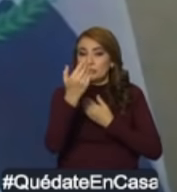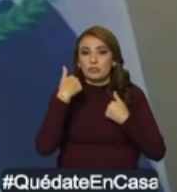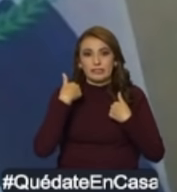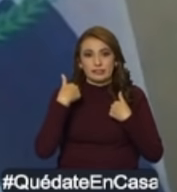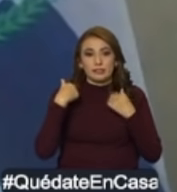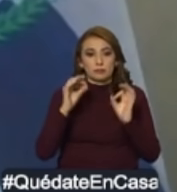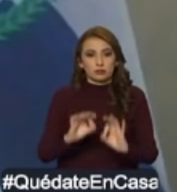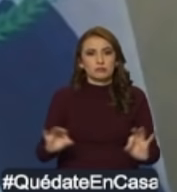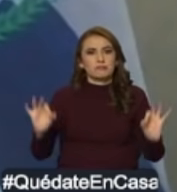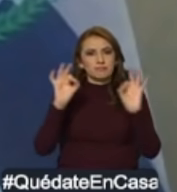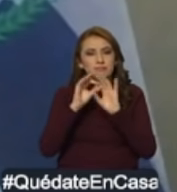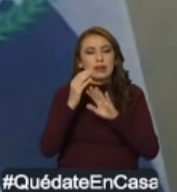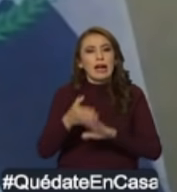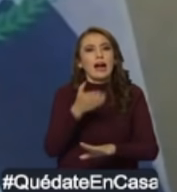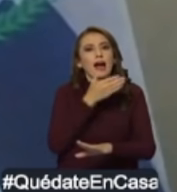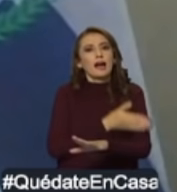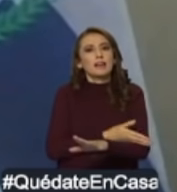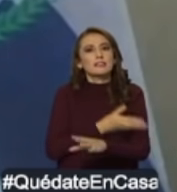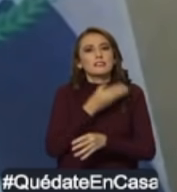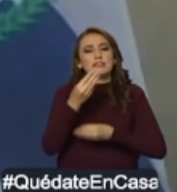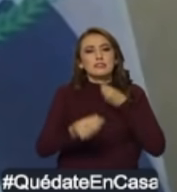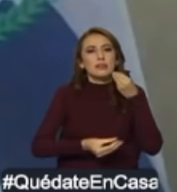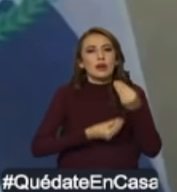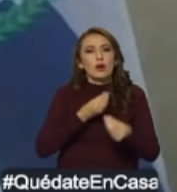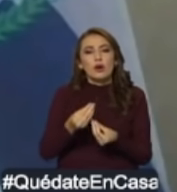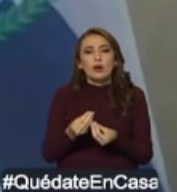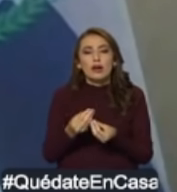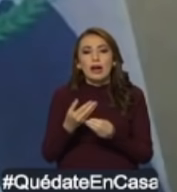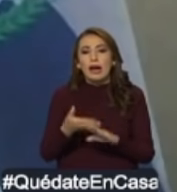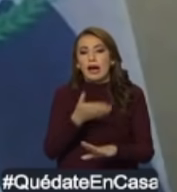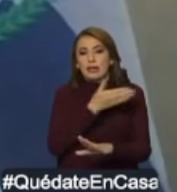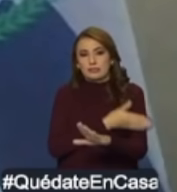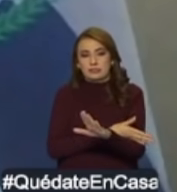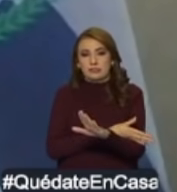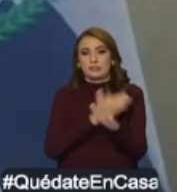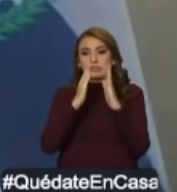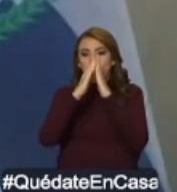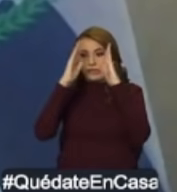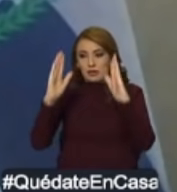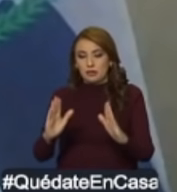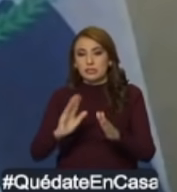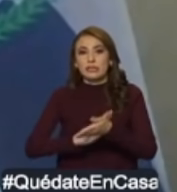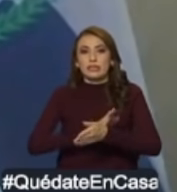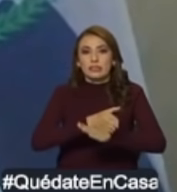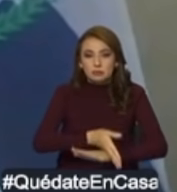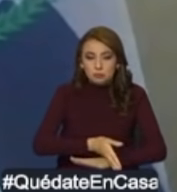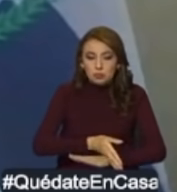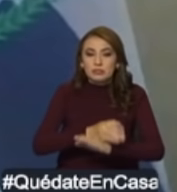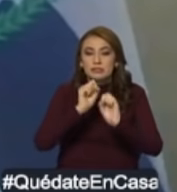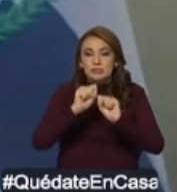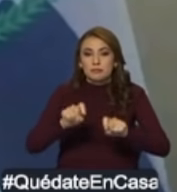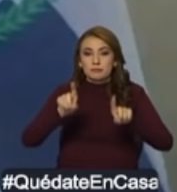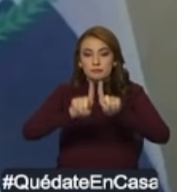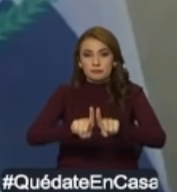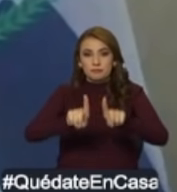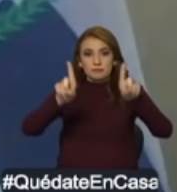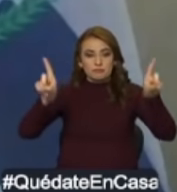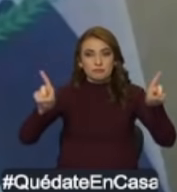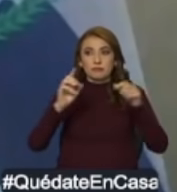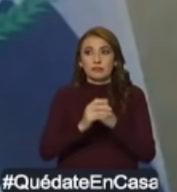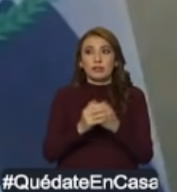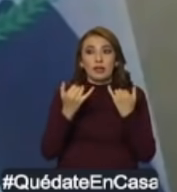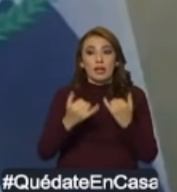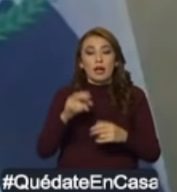información ante y post aislamiento y antes y post distanciamiento, en